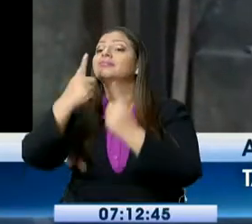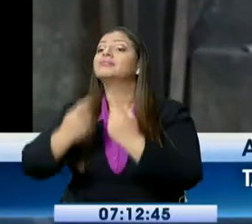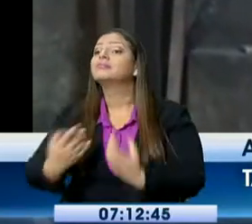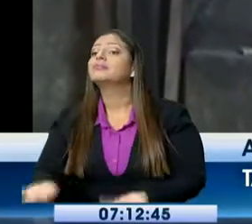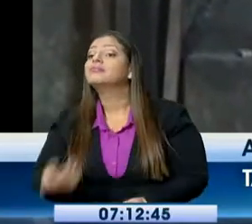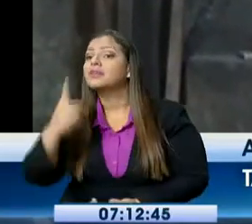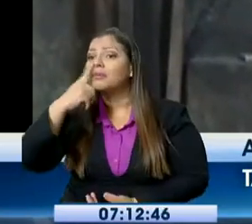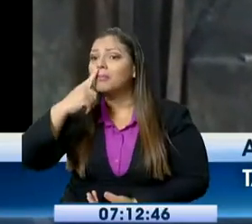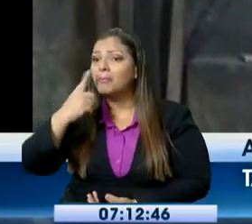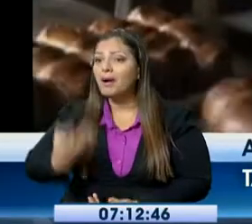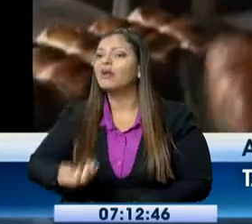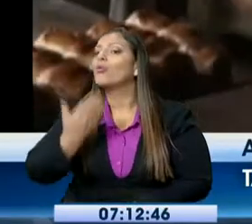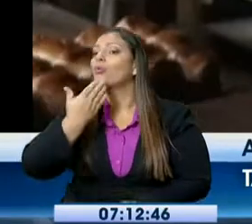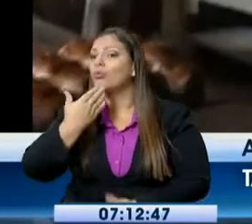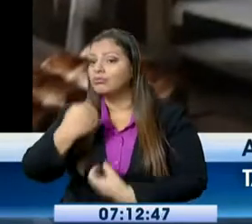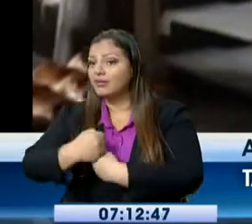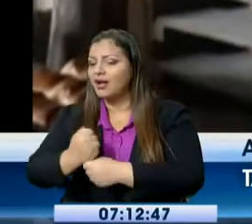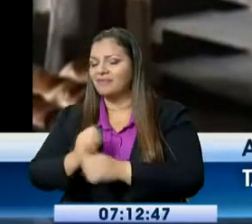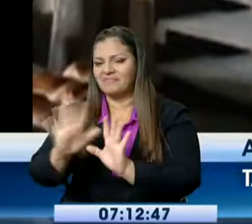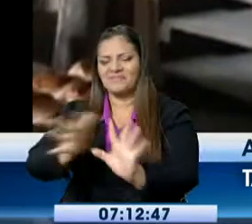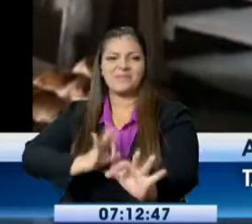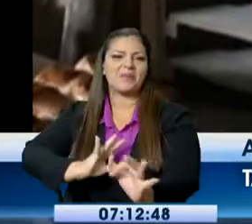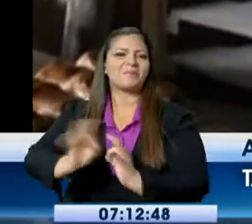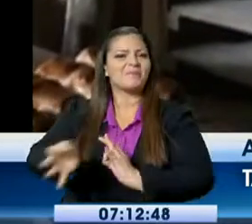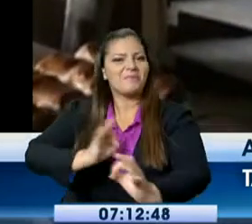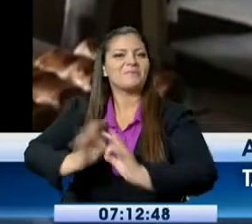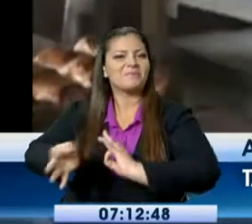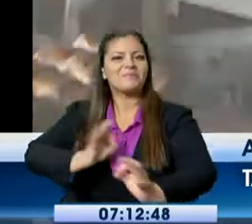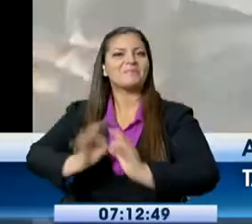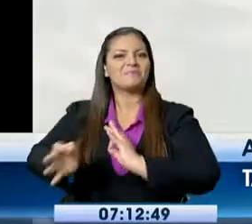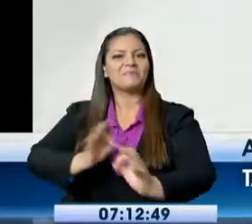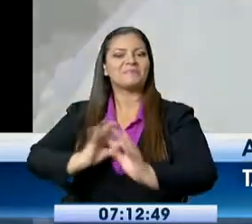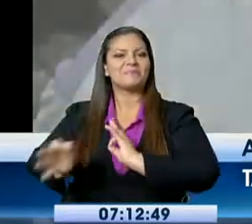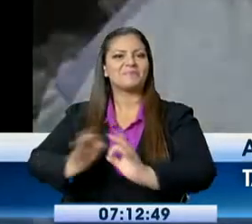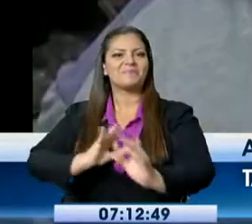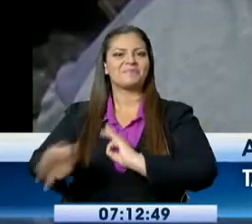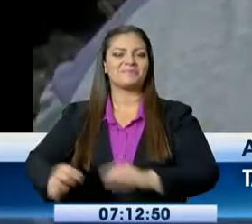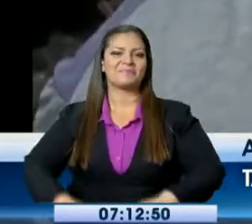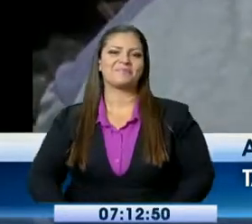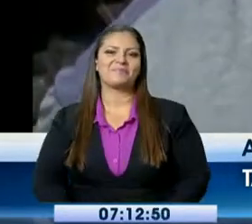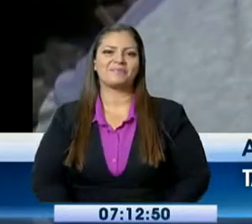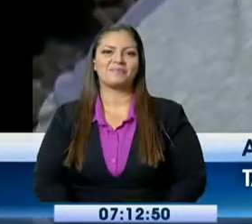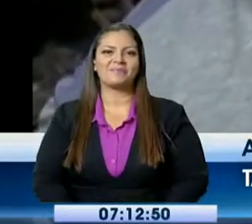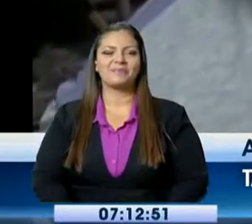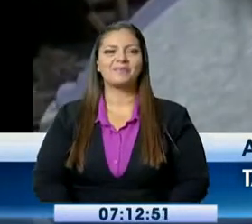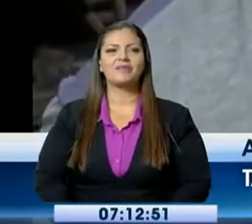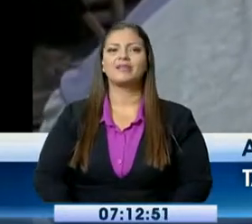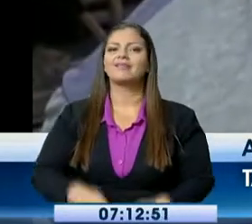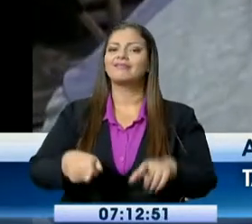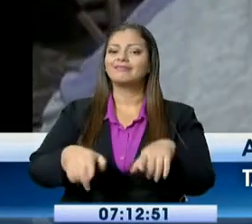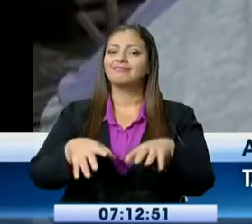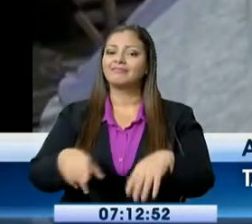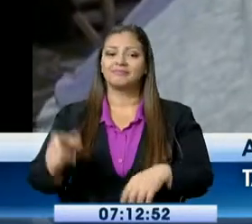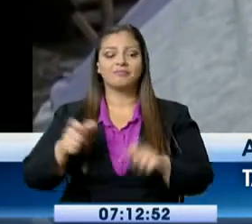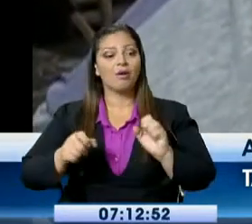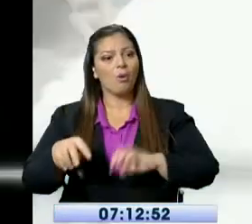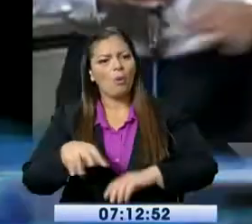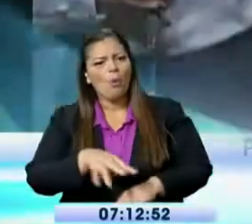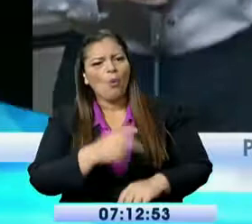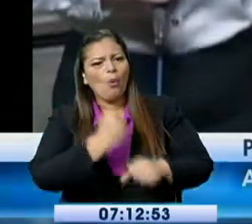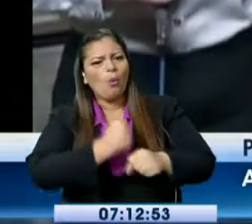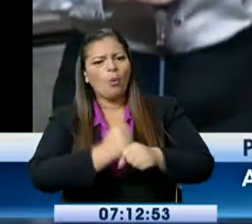han emigrado y vienen y piensan que ya había cerrado el horno y cuando se dan cuenta que siguen trabajando y que chévere, que mantengan